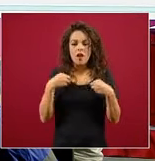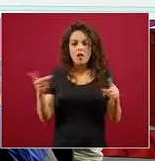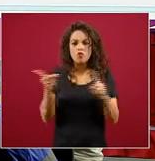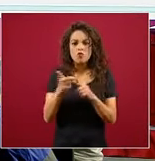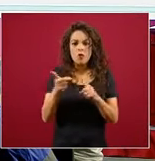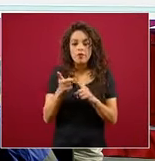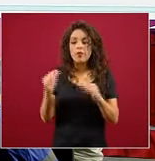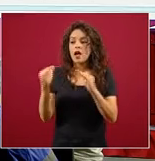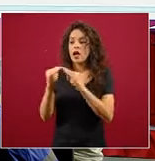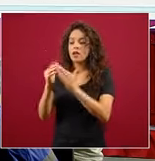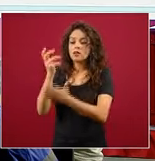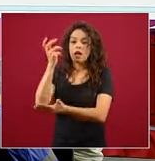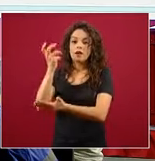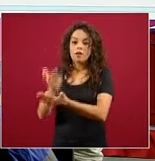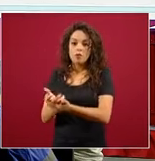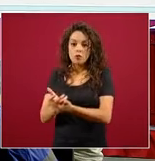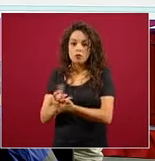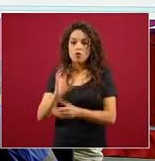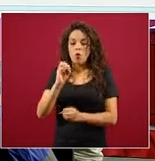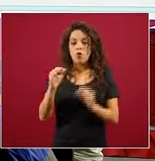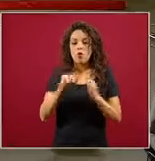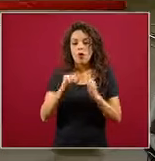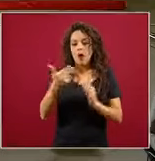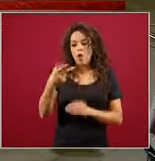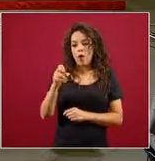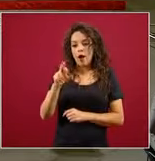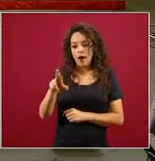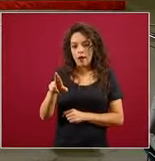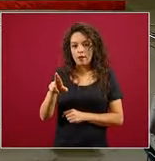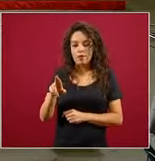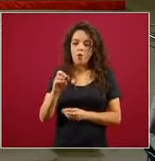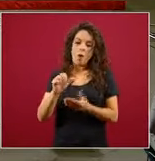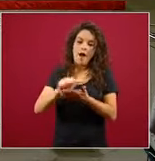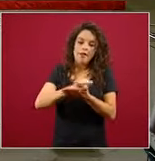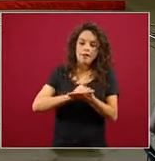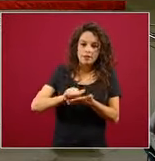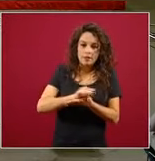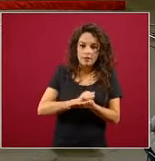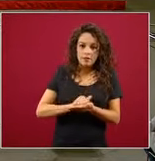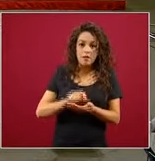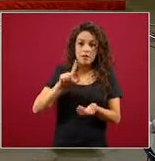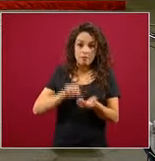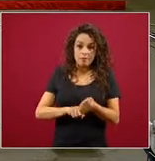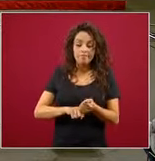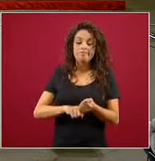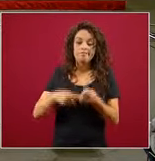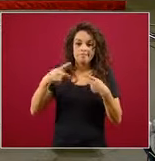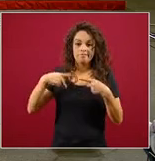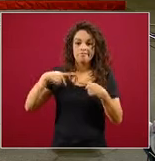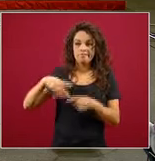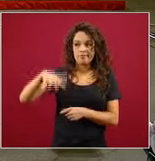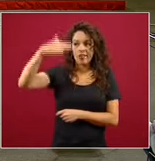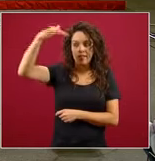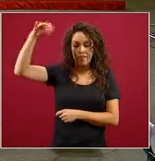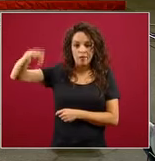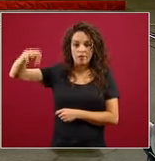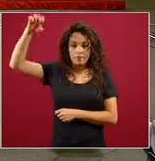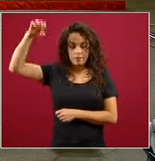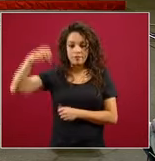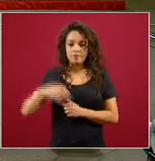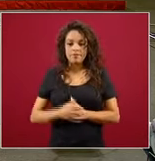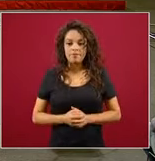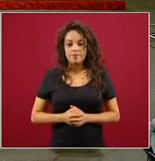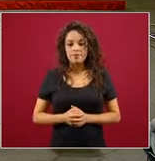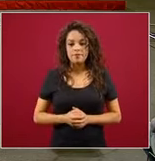eran personas mayores. Cuando nos dimos cuenta de esta situación, en mediados de marzo, principios de abril, nos dimos a la